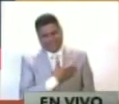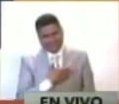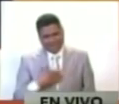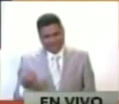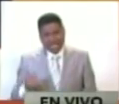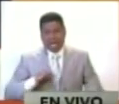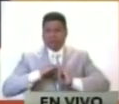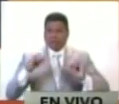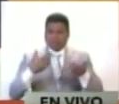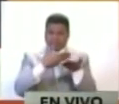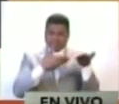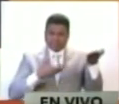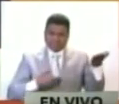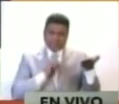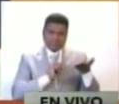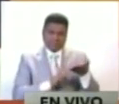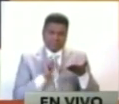culminar